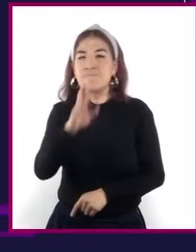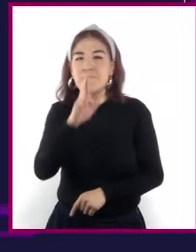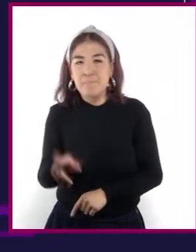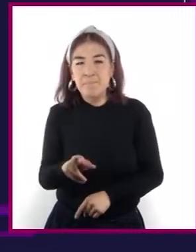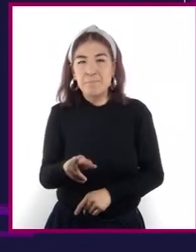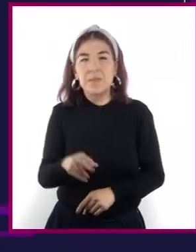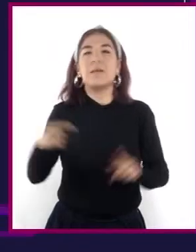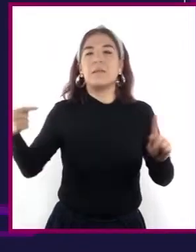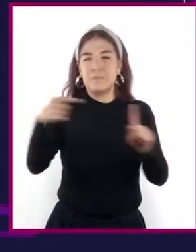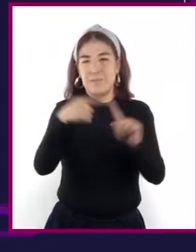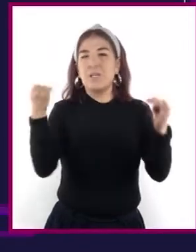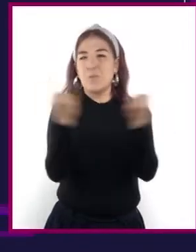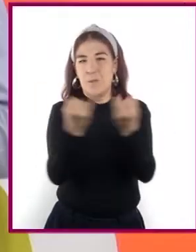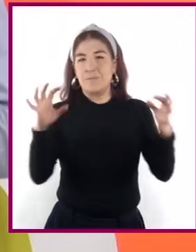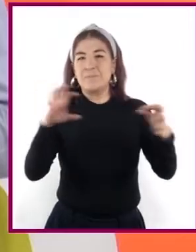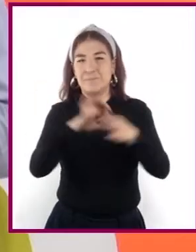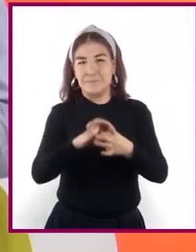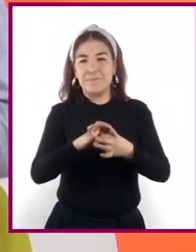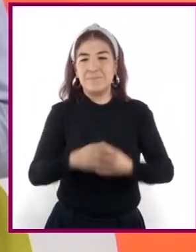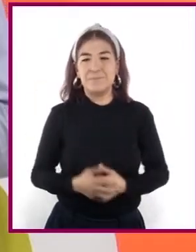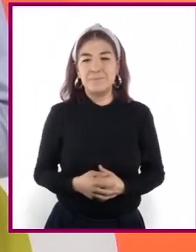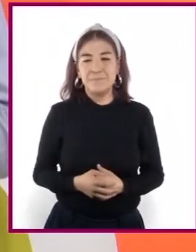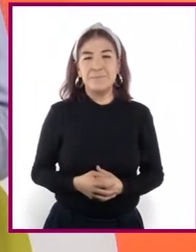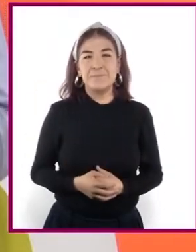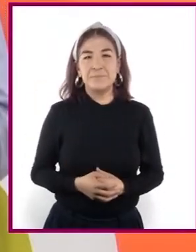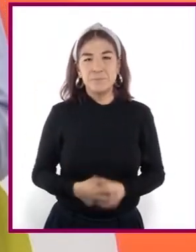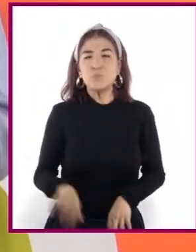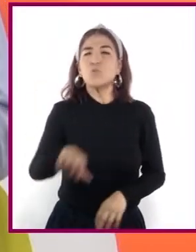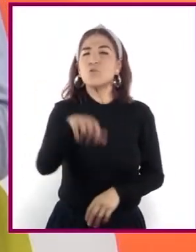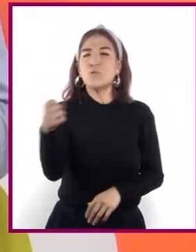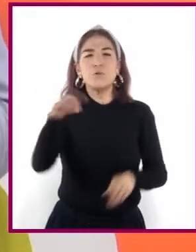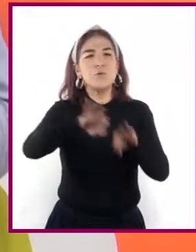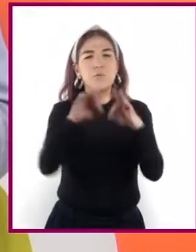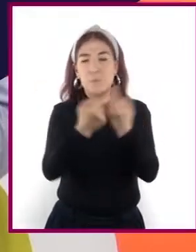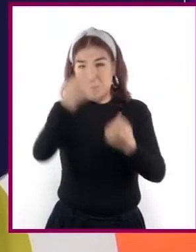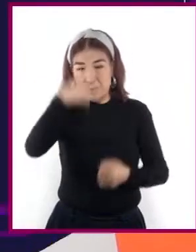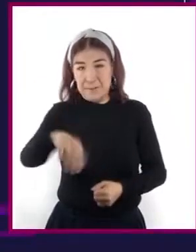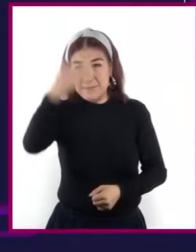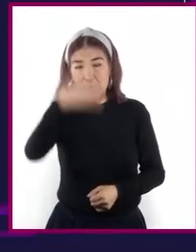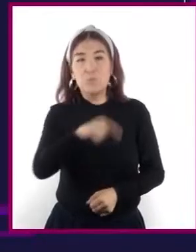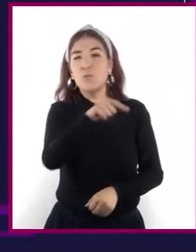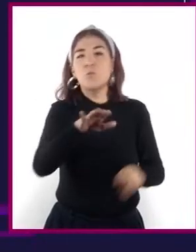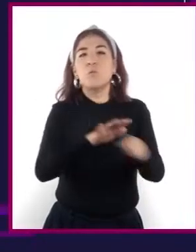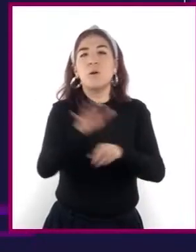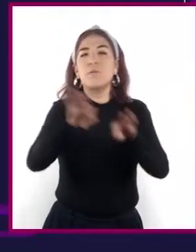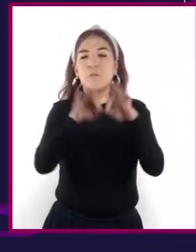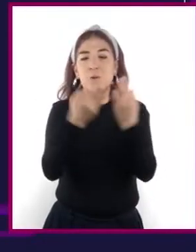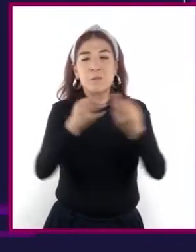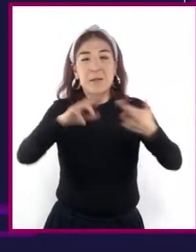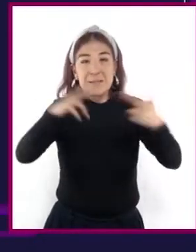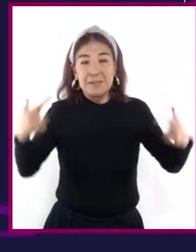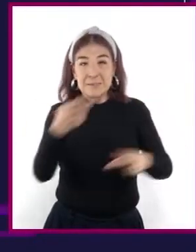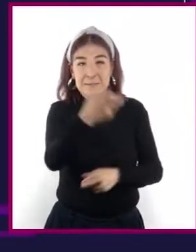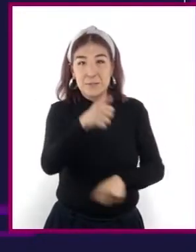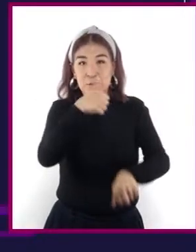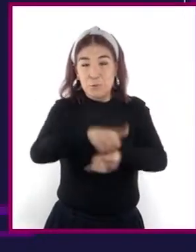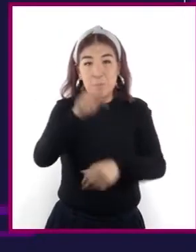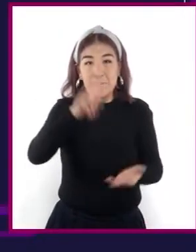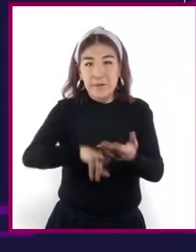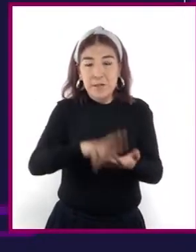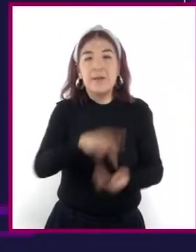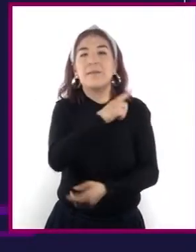de proporcionalidad directa. Otra forma de saber qué tipo de relación existe entre las magnitudes